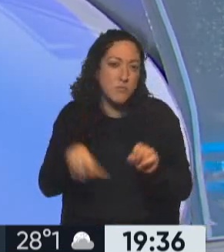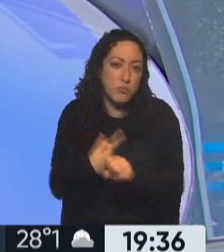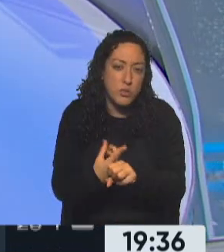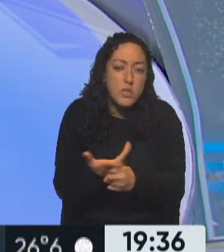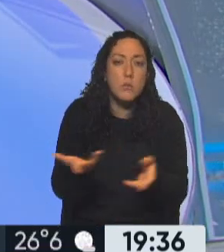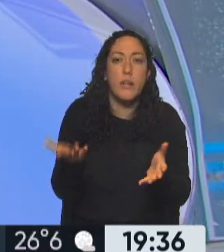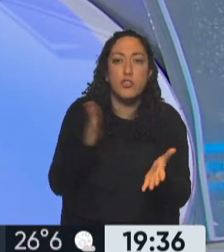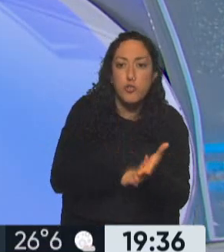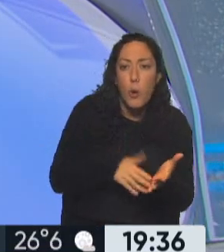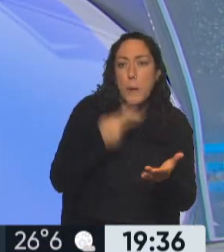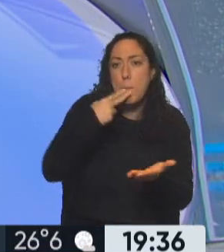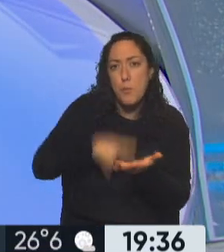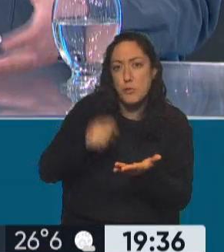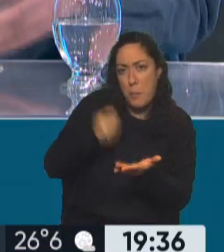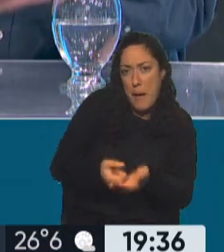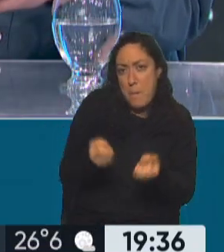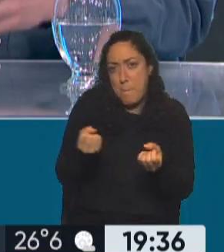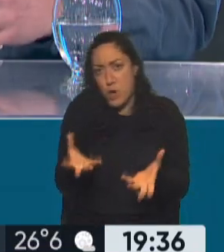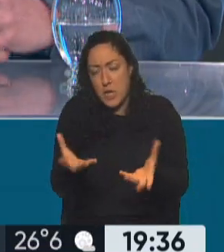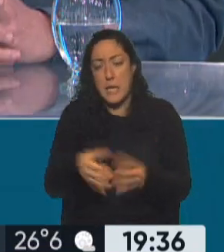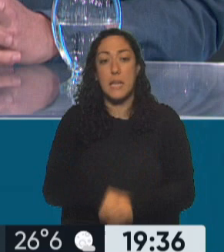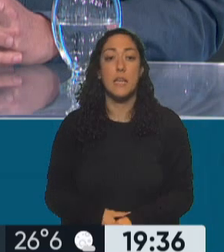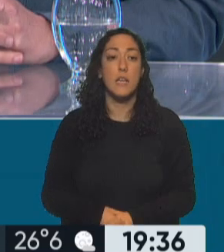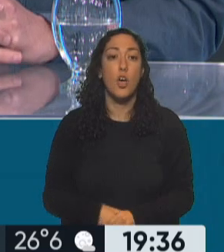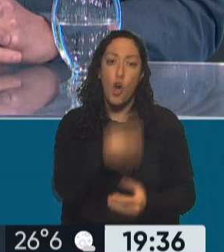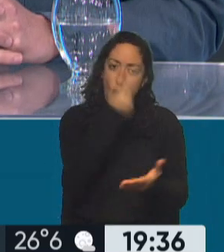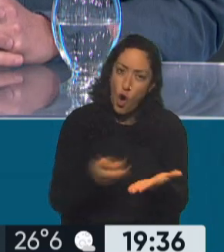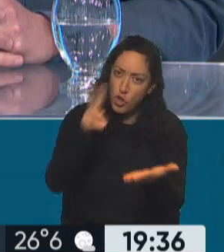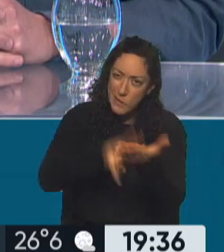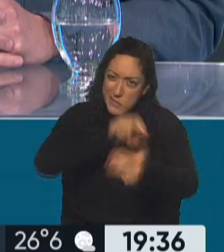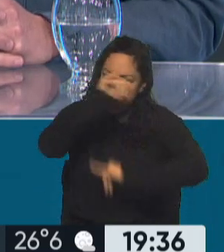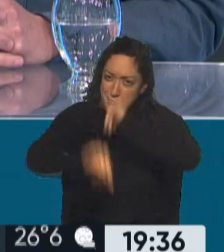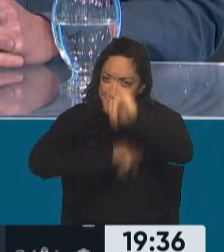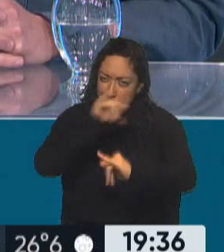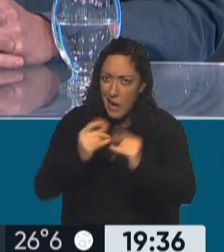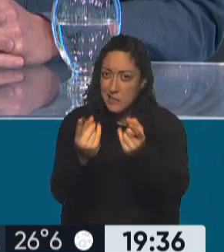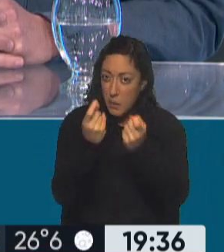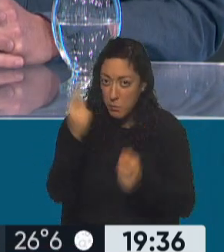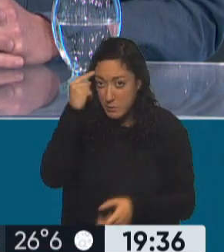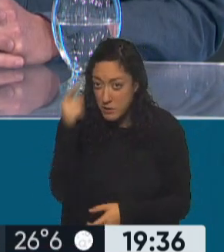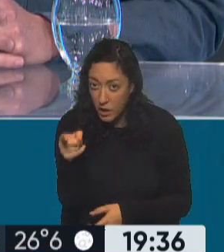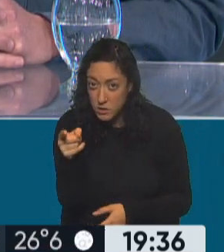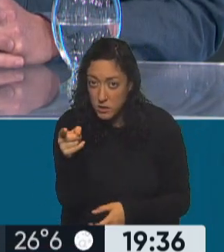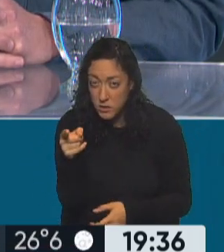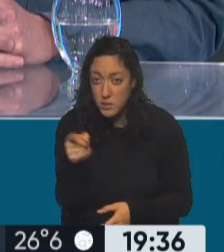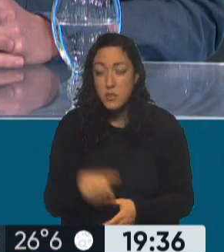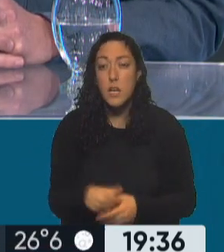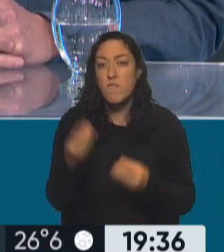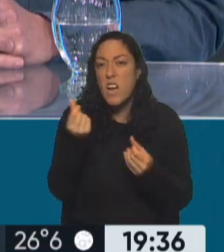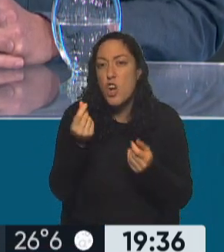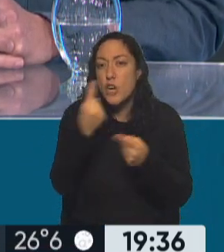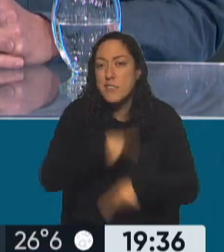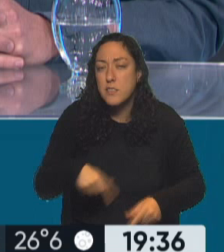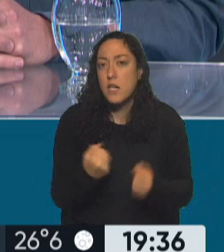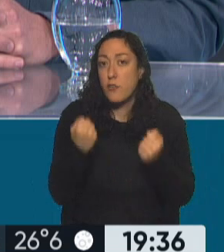la cuestión de por qué hay que pagar impuestos, ¿no? Vos decís que eso hay que volver a explicarlo, que es necesario volver a reforzar esos valores. Yo creo